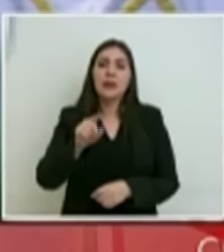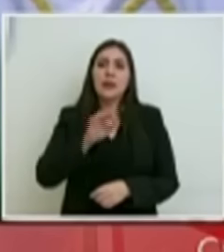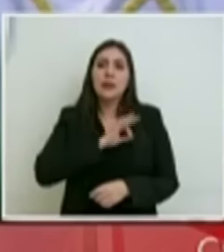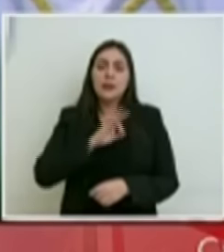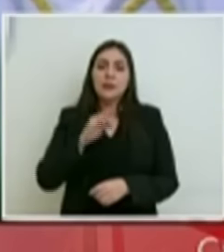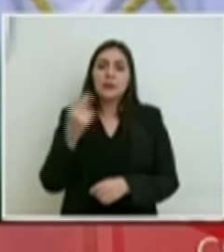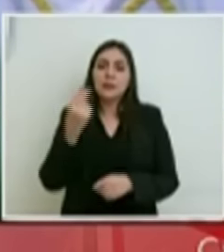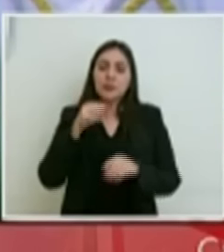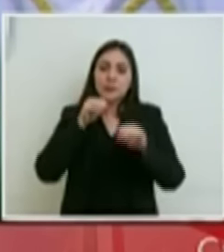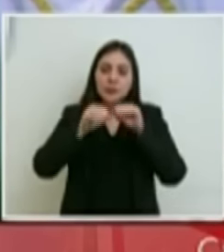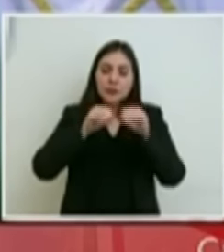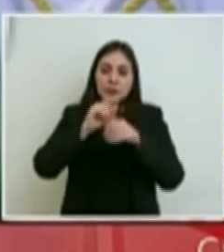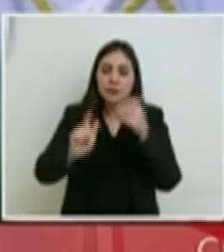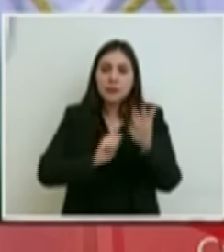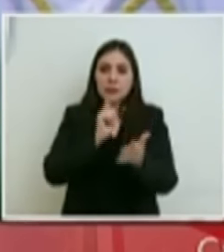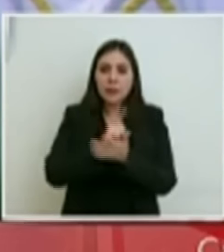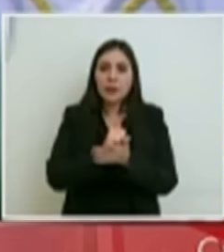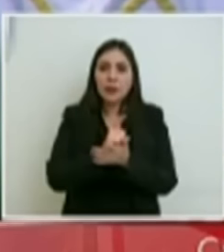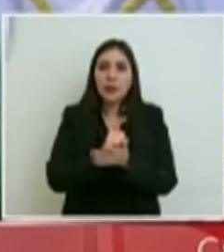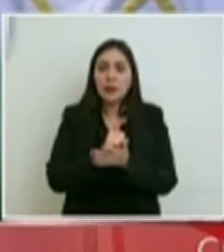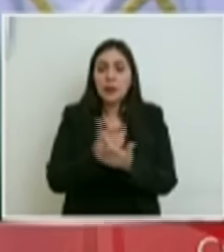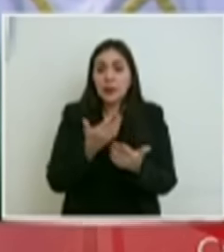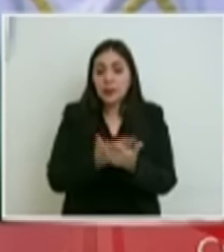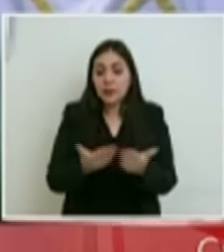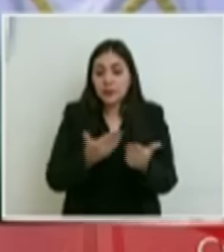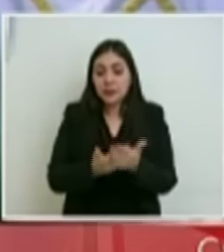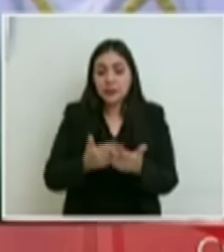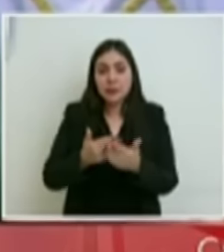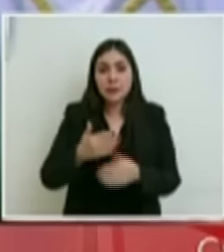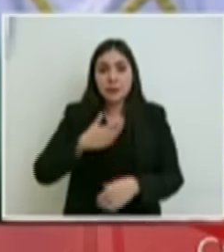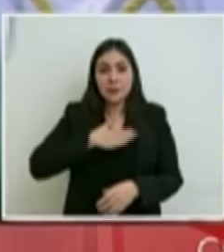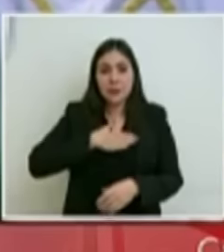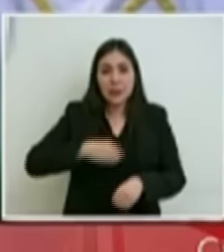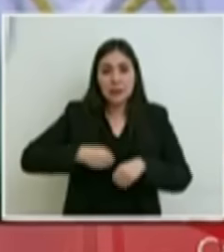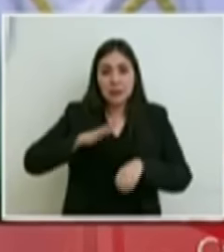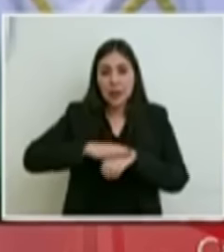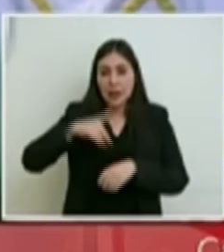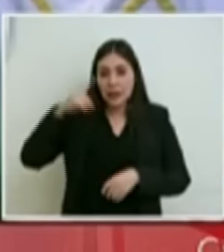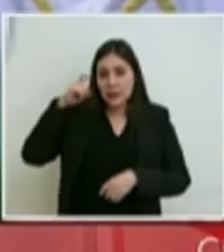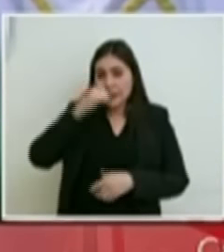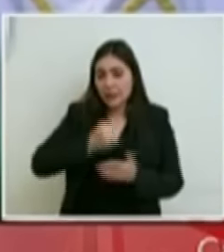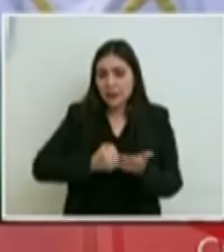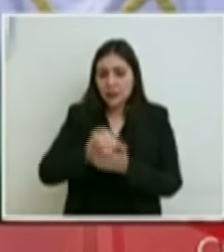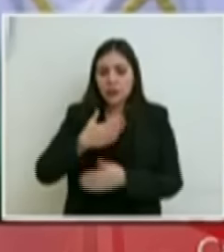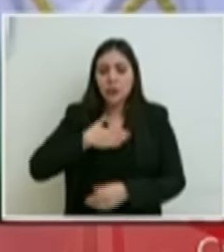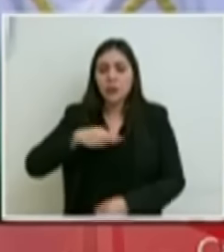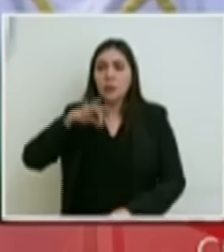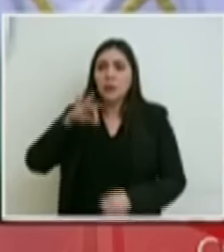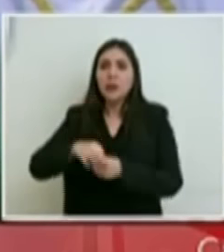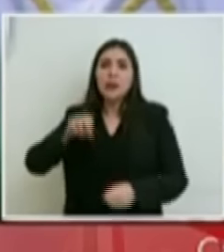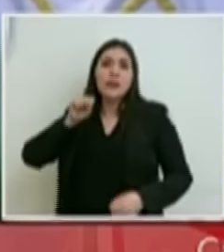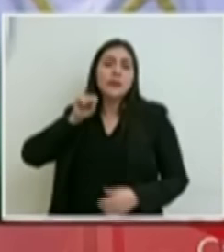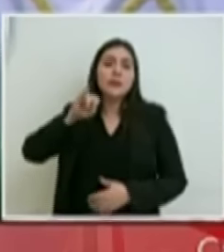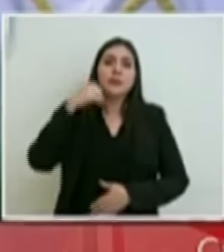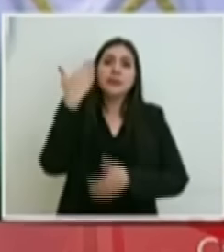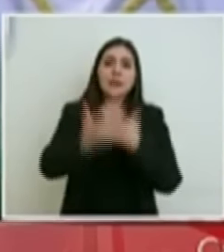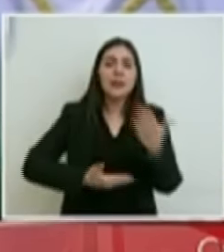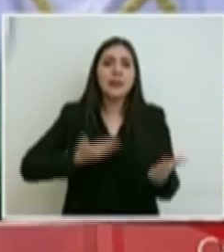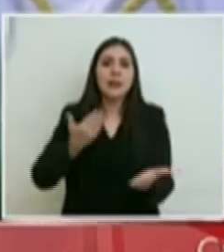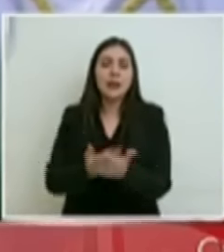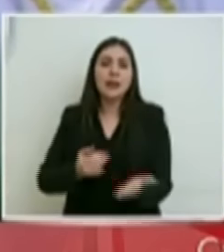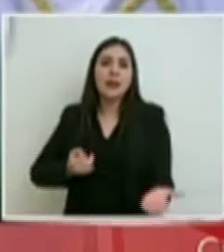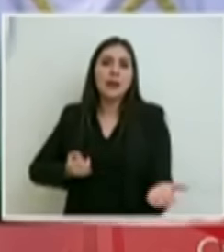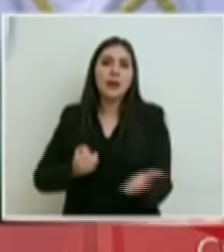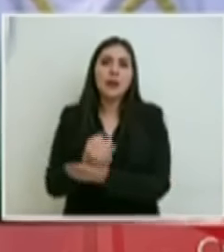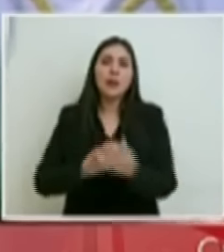instrumentarla. Por eso, en la decisión más difícil de mi vida, he determinado dar mi voto a favor del dictamen para crear un